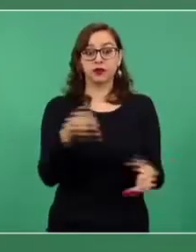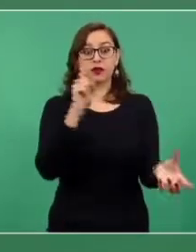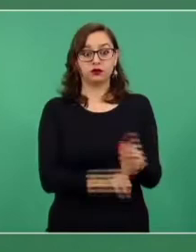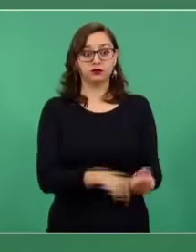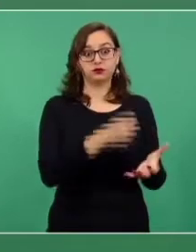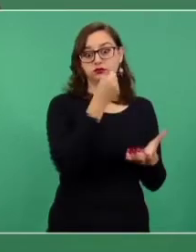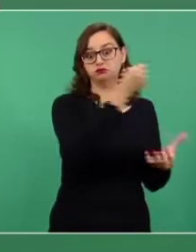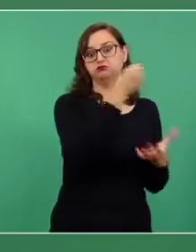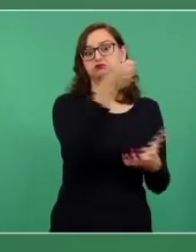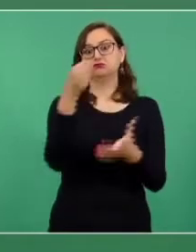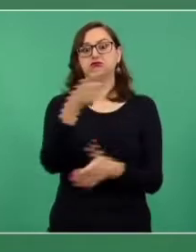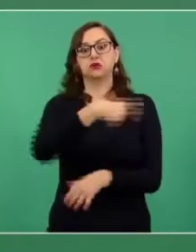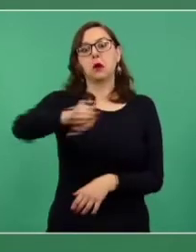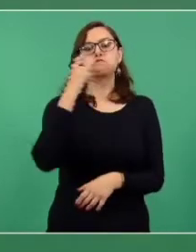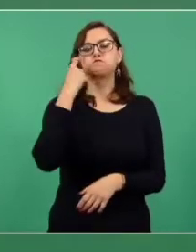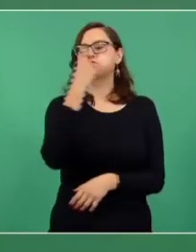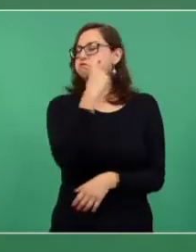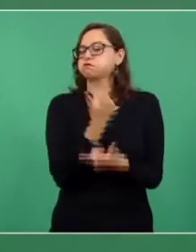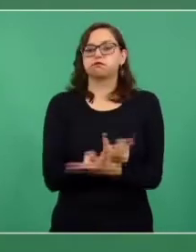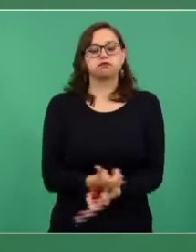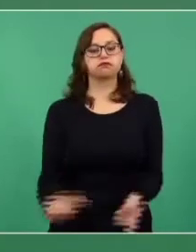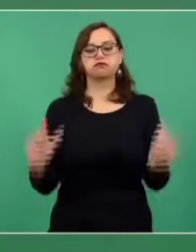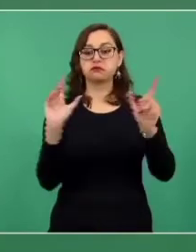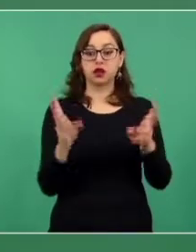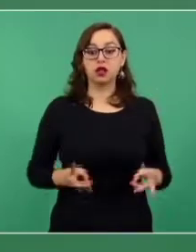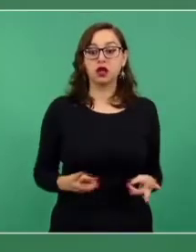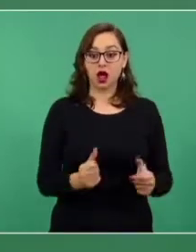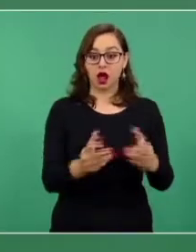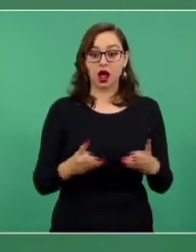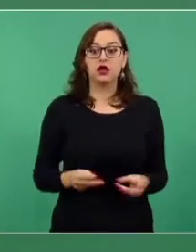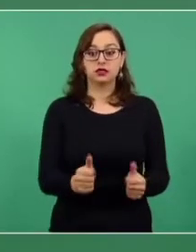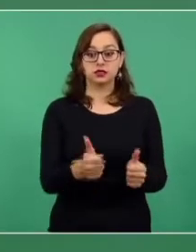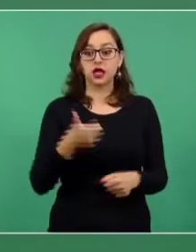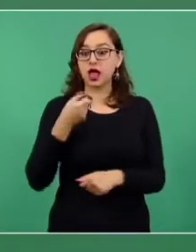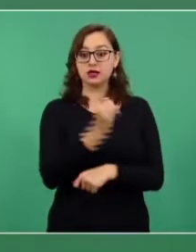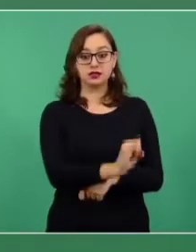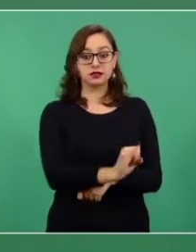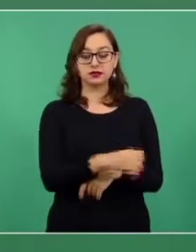a sus anchas, en forma discrecional.